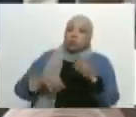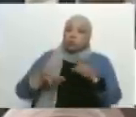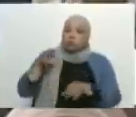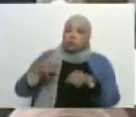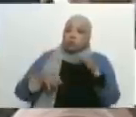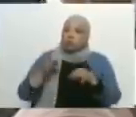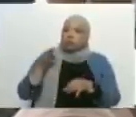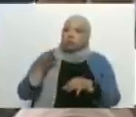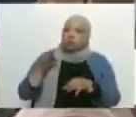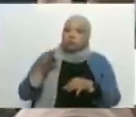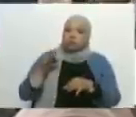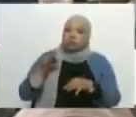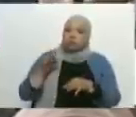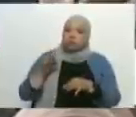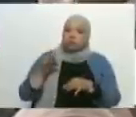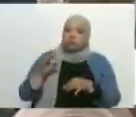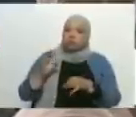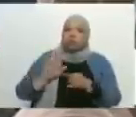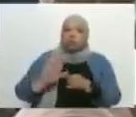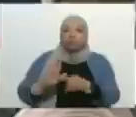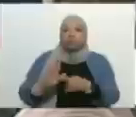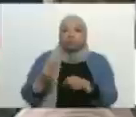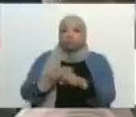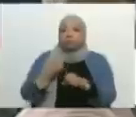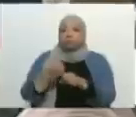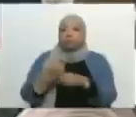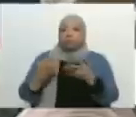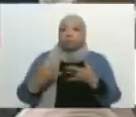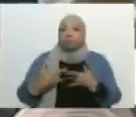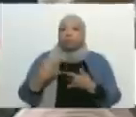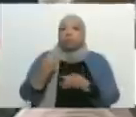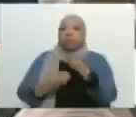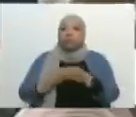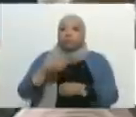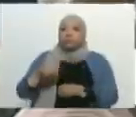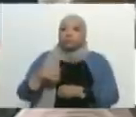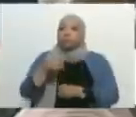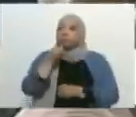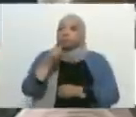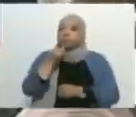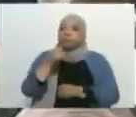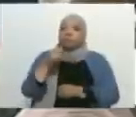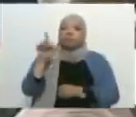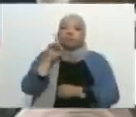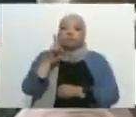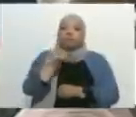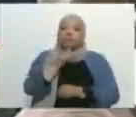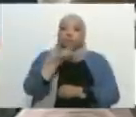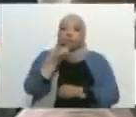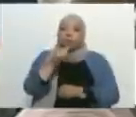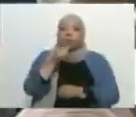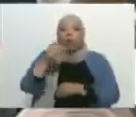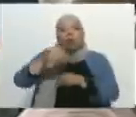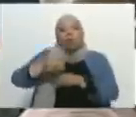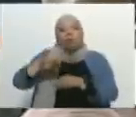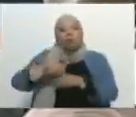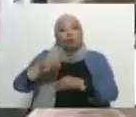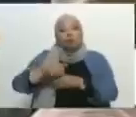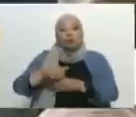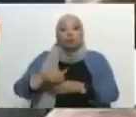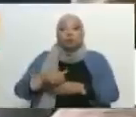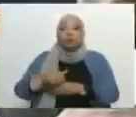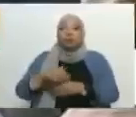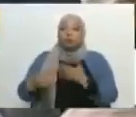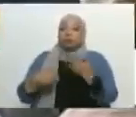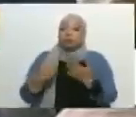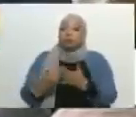justicia sea precisamente real y contundente, y que en nombre del voto popular que le llevó